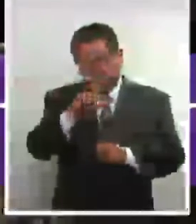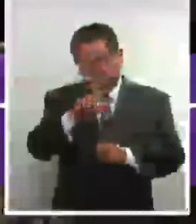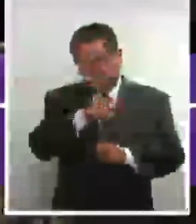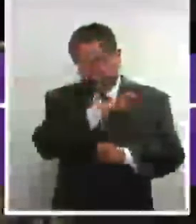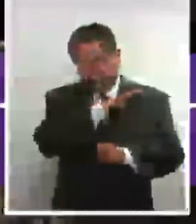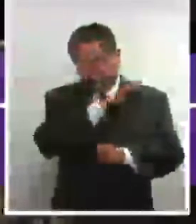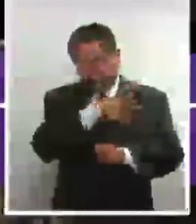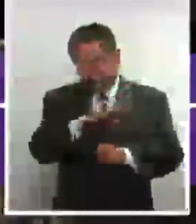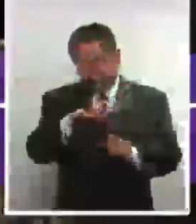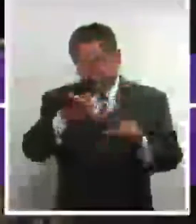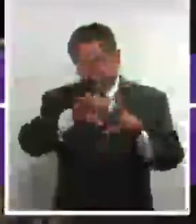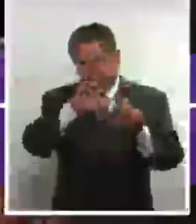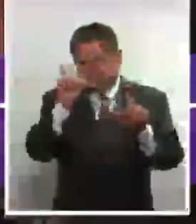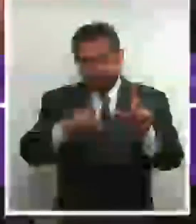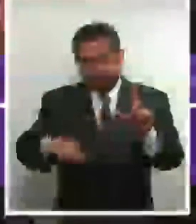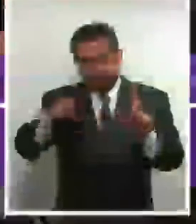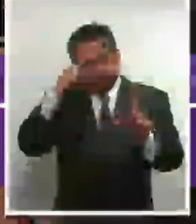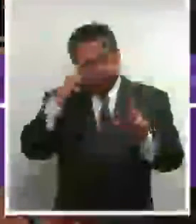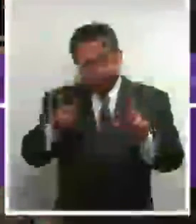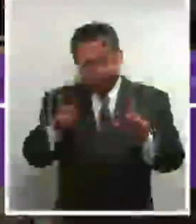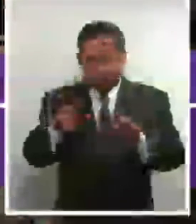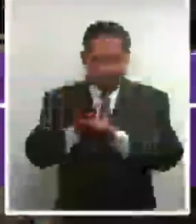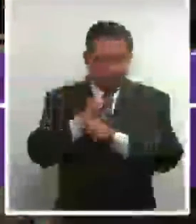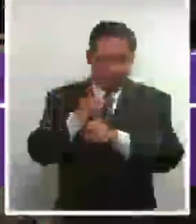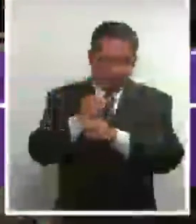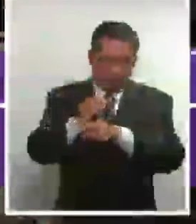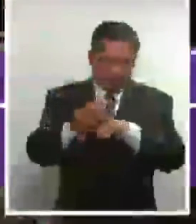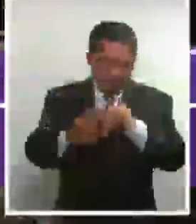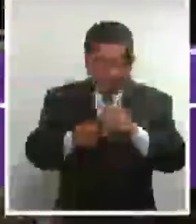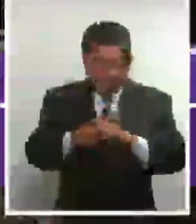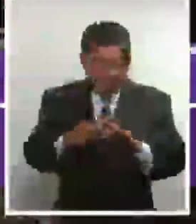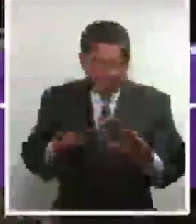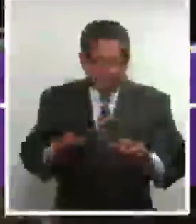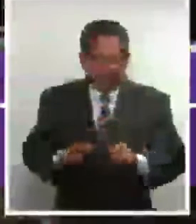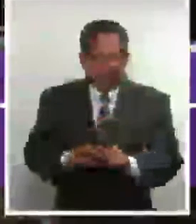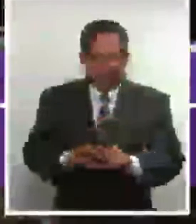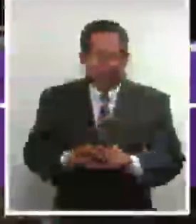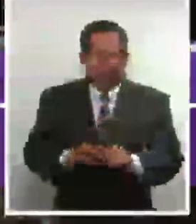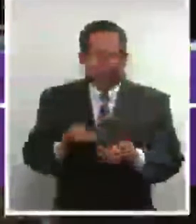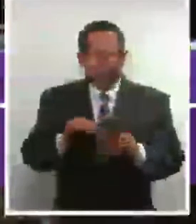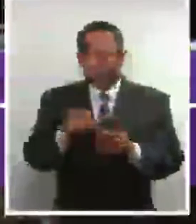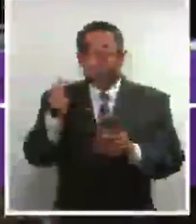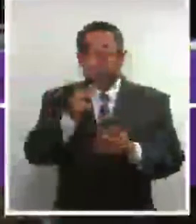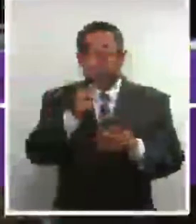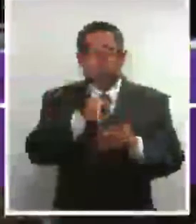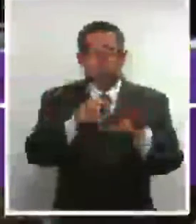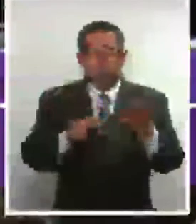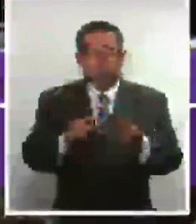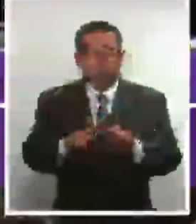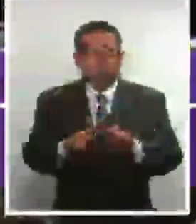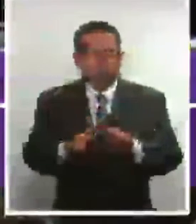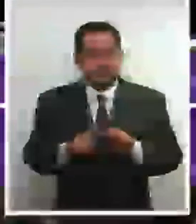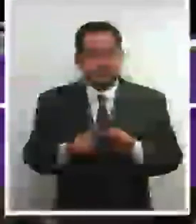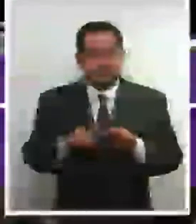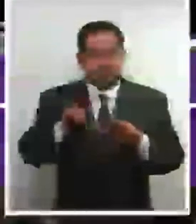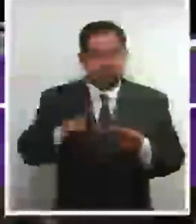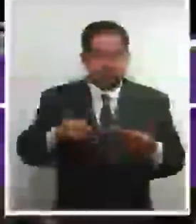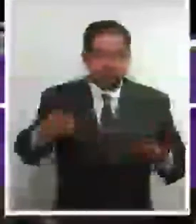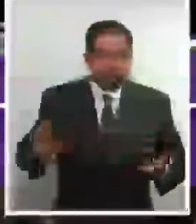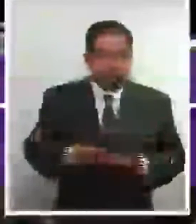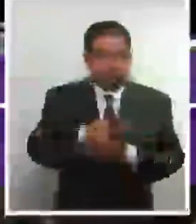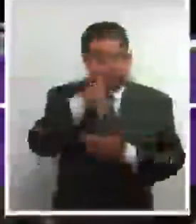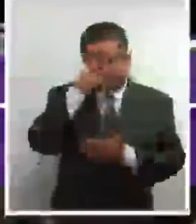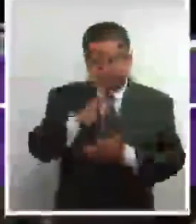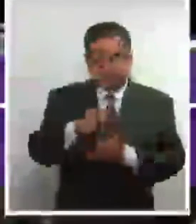general de la República, ya con las modalidades, se requiere ciudadano mexicano